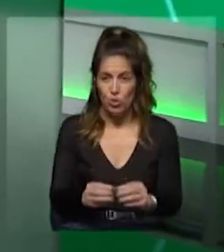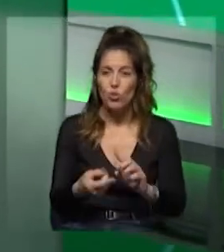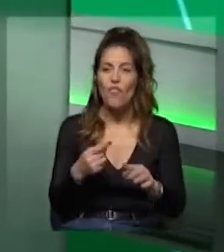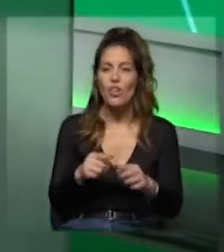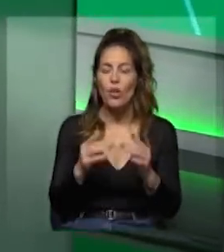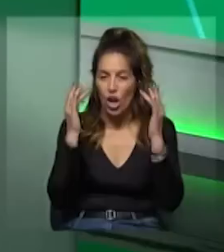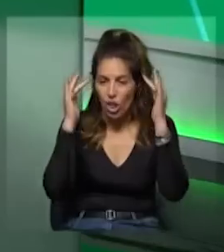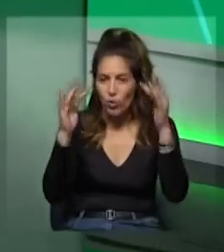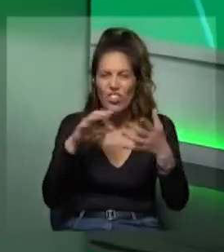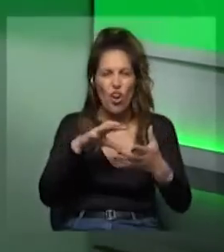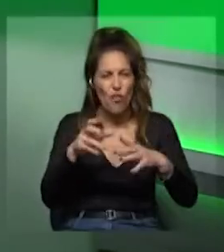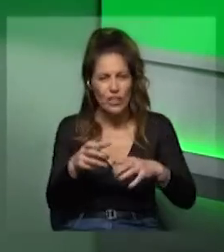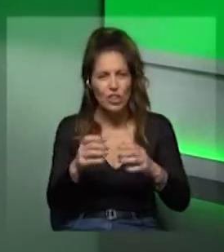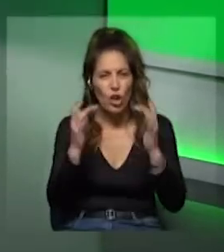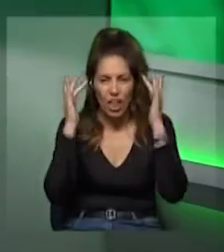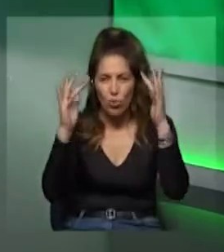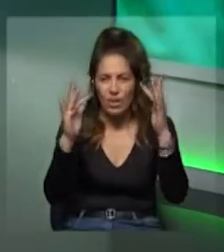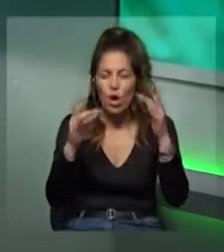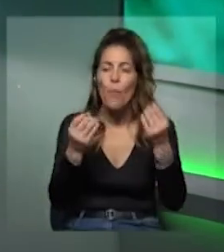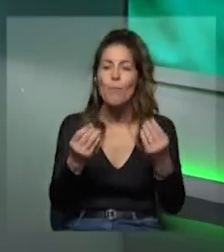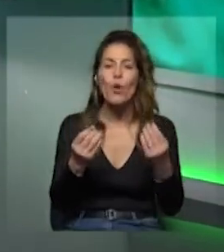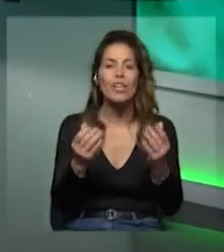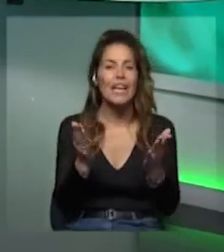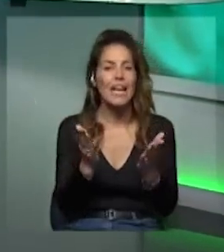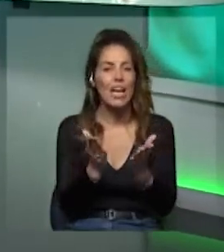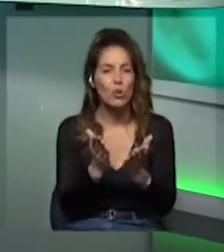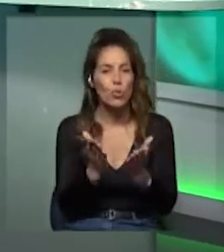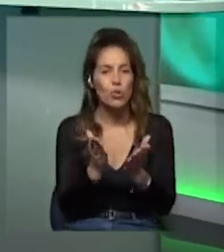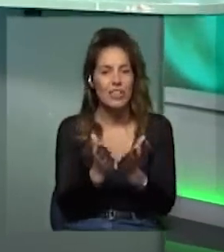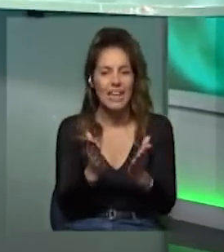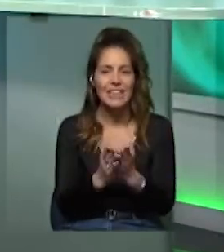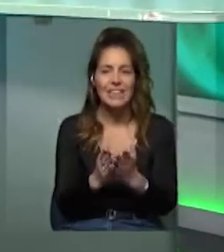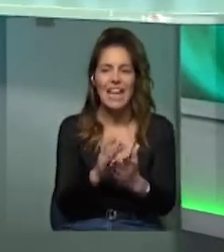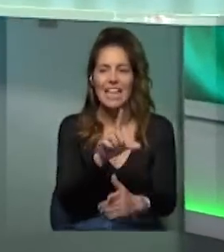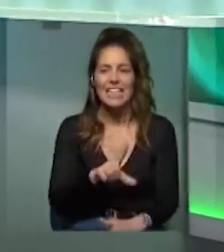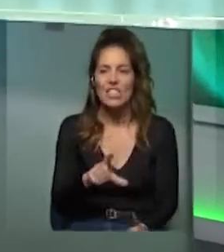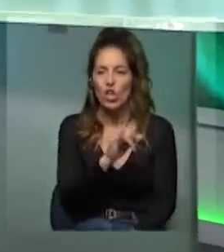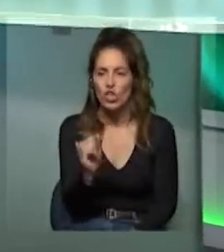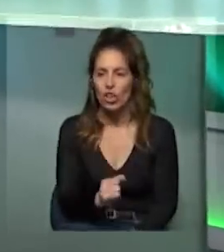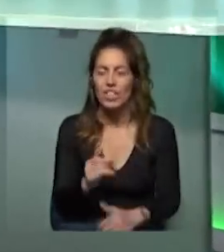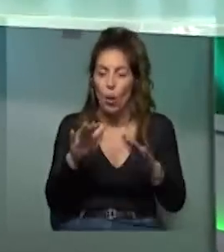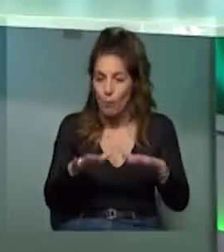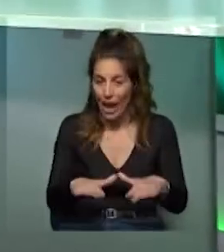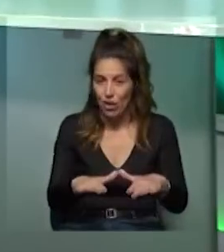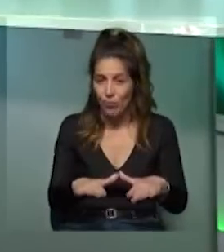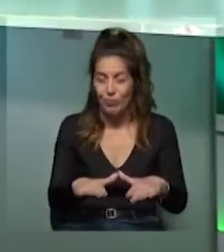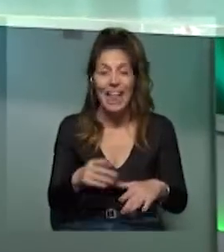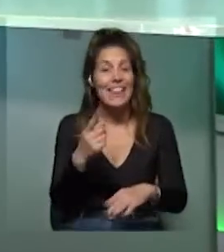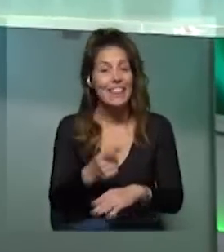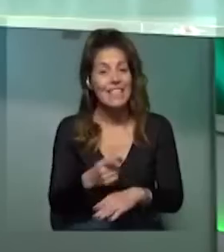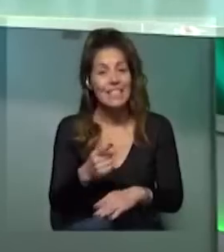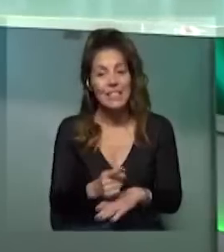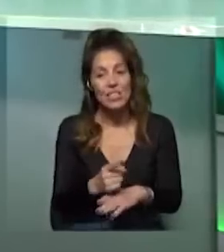a la educación y conflictos en la educación porque el gremio estudiantil de liceos Está realizando por estas horas un paro activo la decisión fue